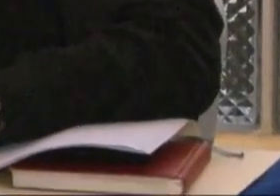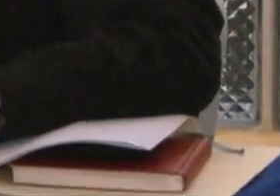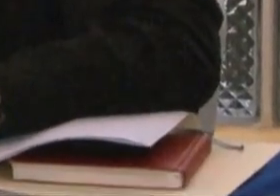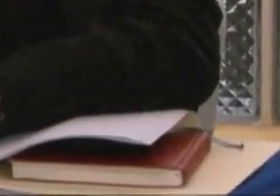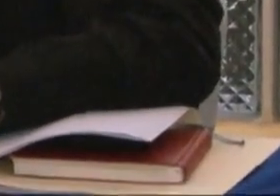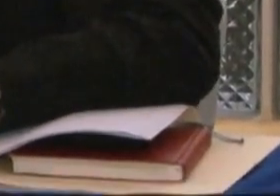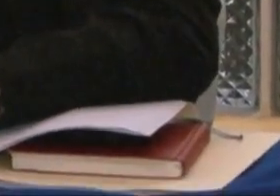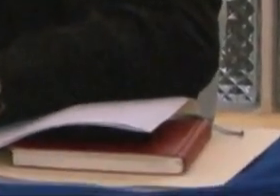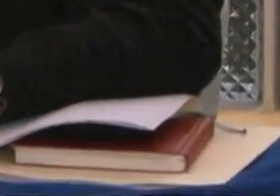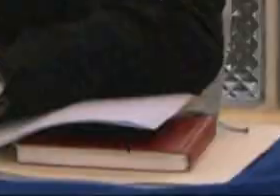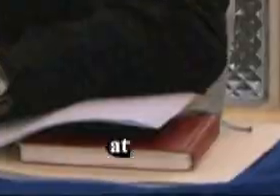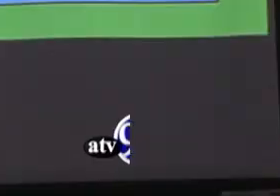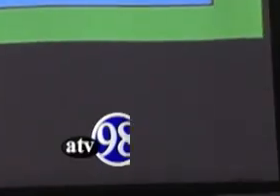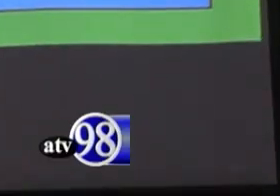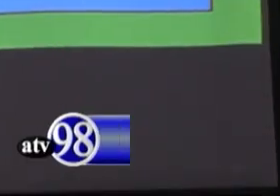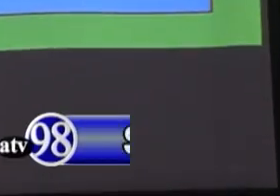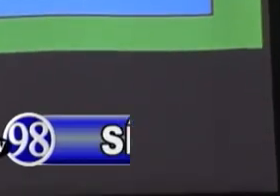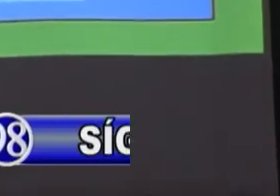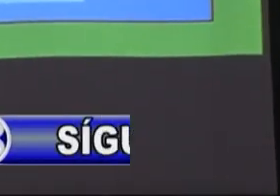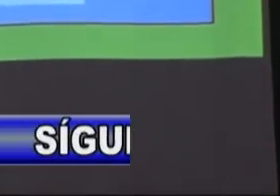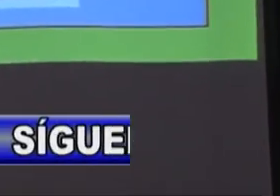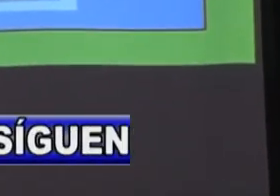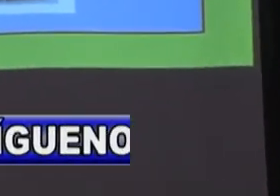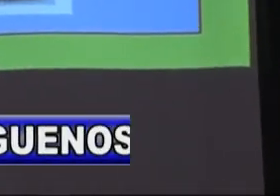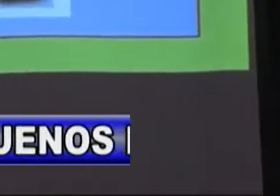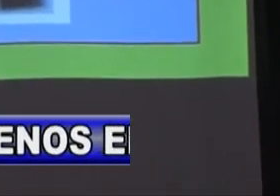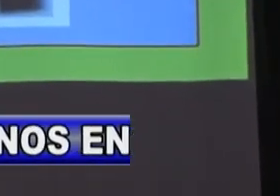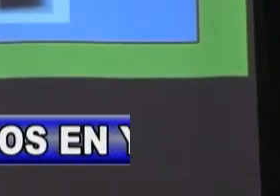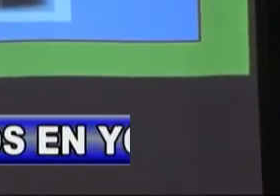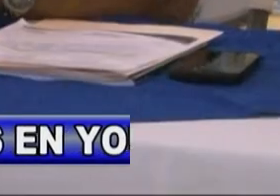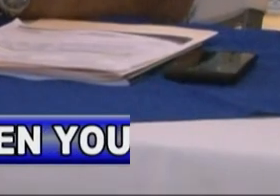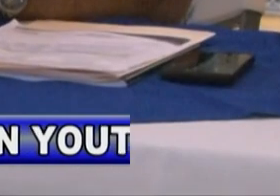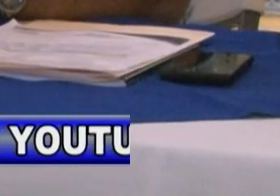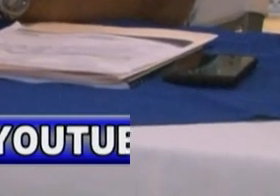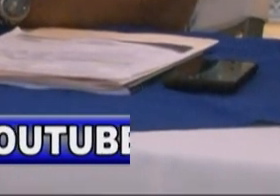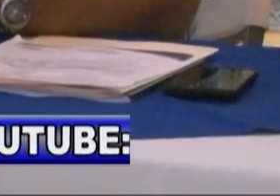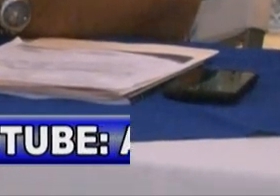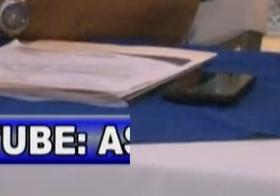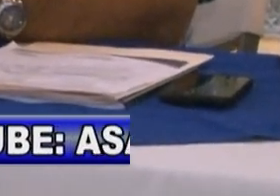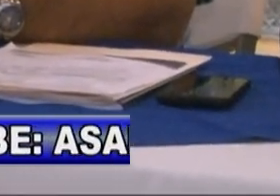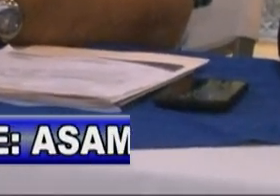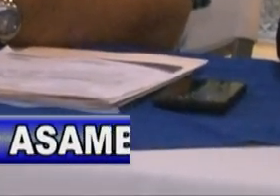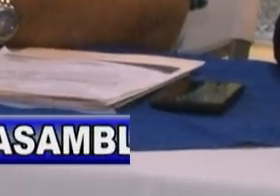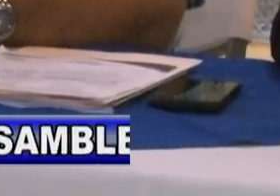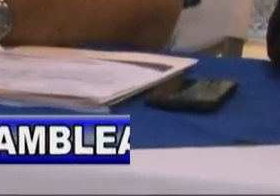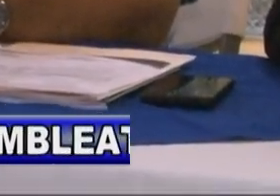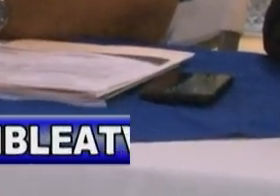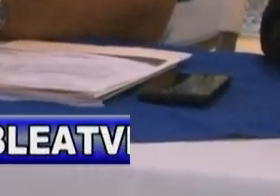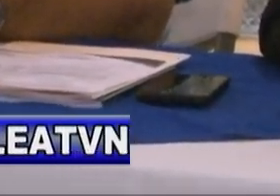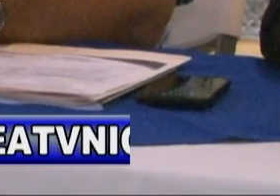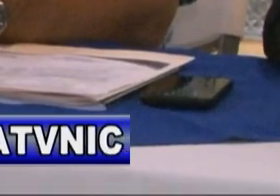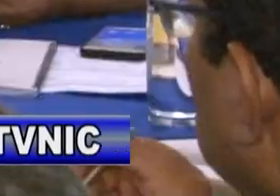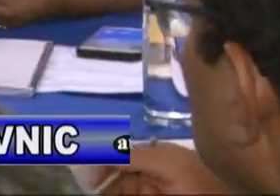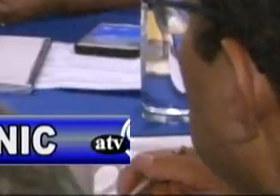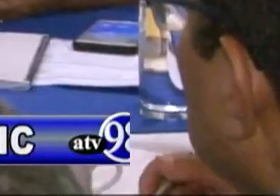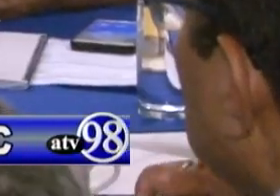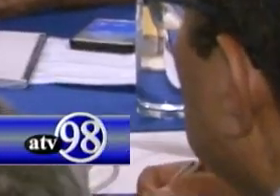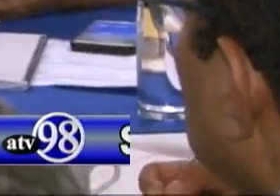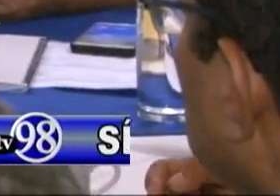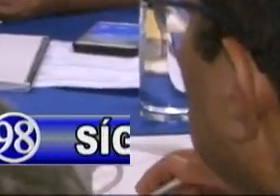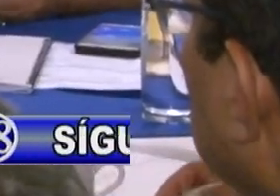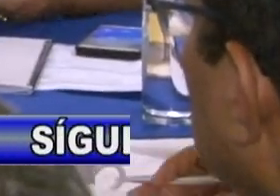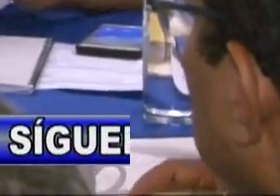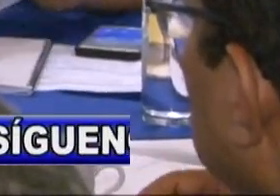La Comisión de Relaciones Exteriores de la Asamblea Nacional dictamina favorablemente para la adhesión de Nicaragua al Acuerdo Regional de